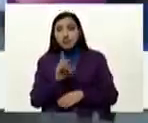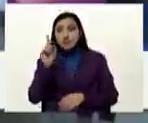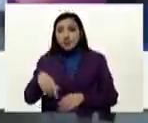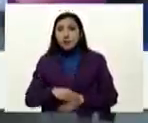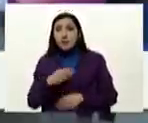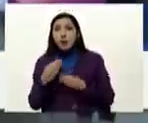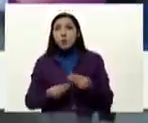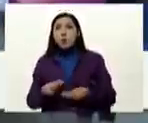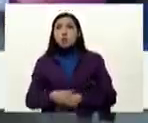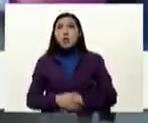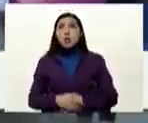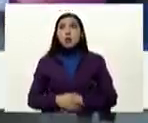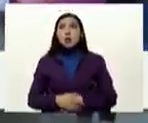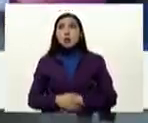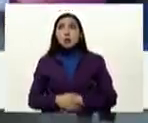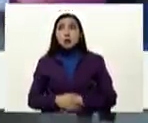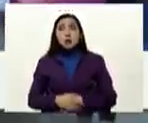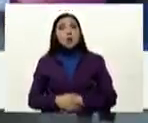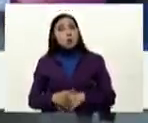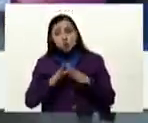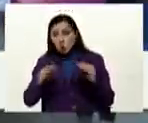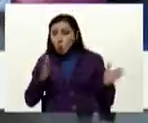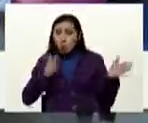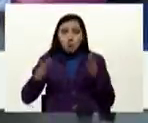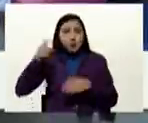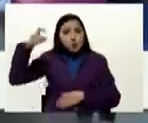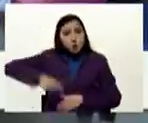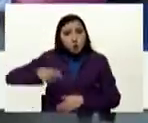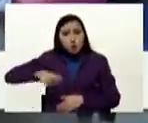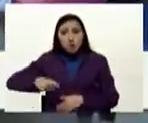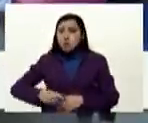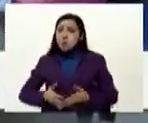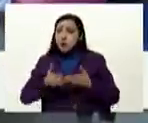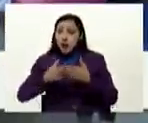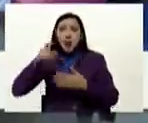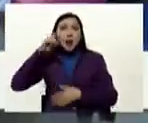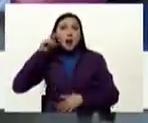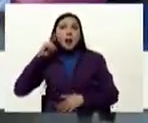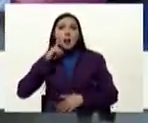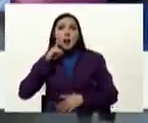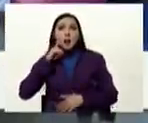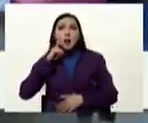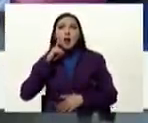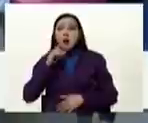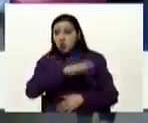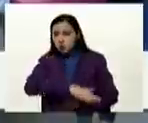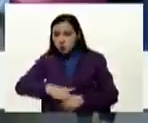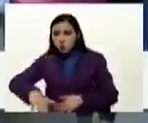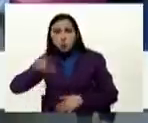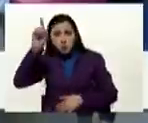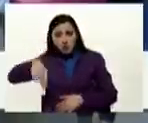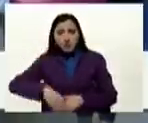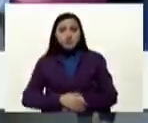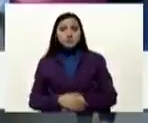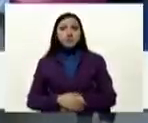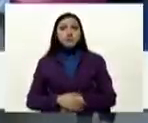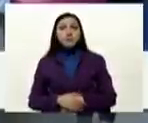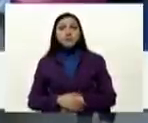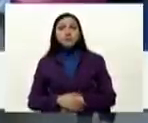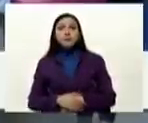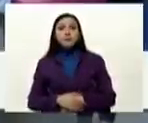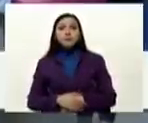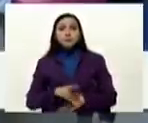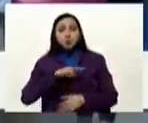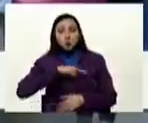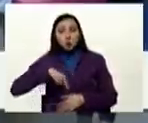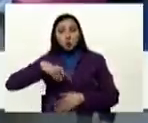UTIN, de manera que va a tener todos los servicios necesarios para nuestras madres y para nuestros niños. Estamos hablando, hermano presidente, que vamos a